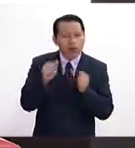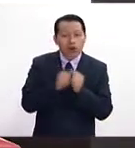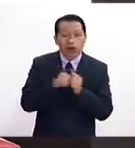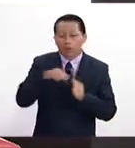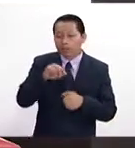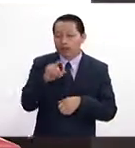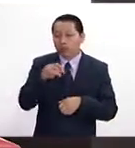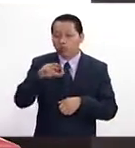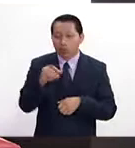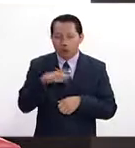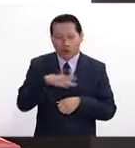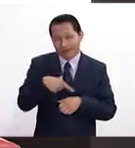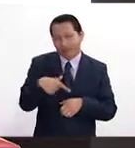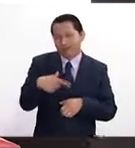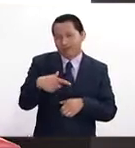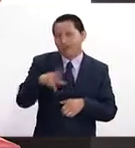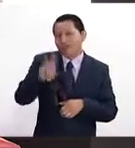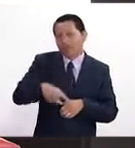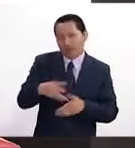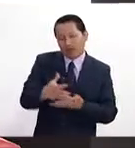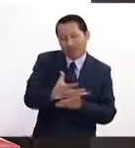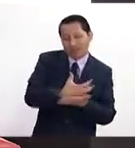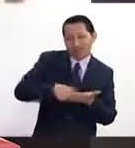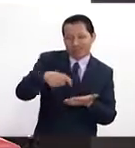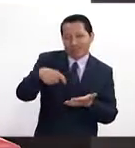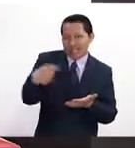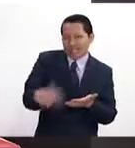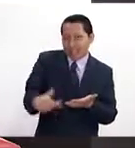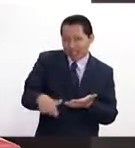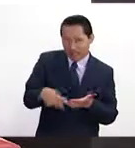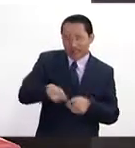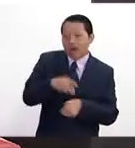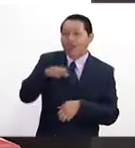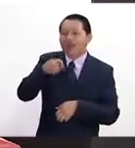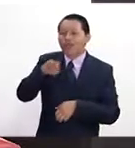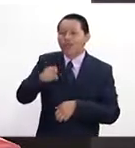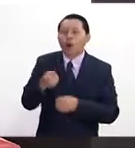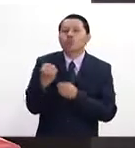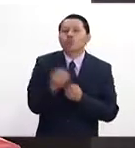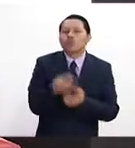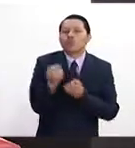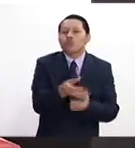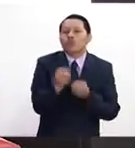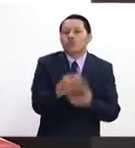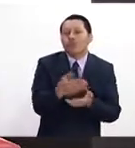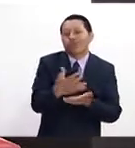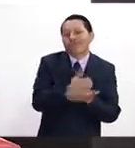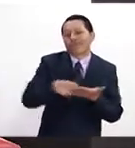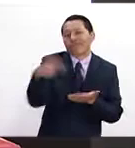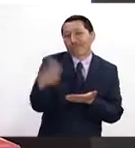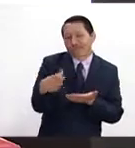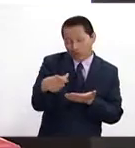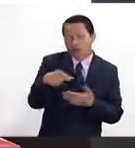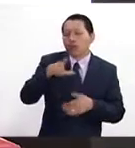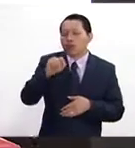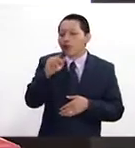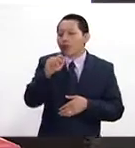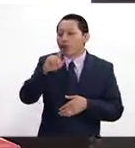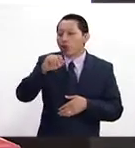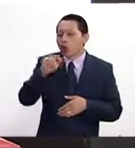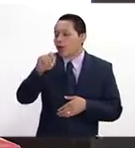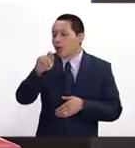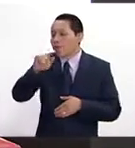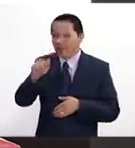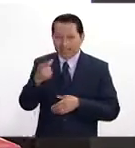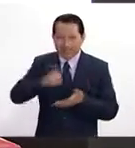Maduro. Entonces, sí existe una lealtad y una atadura, digamos, ahí. Pero, por ejemplo, Leopoldo López testificaba que cuando él estaba